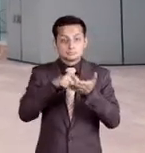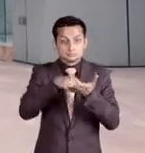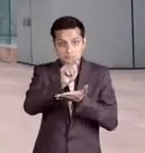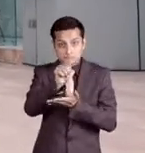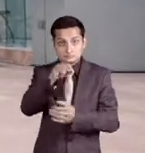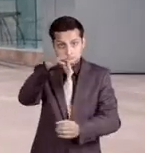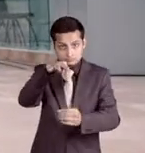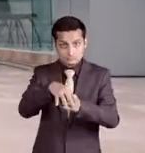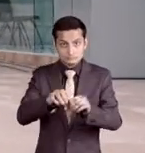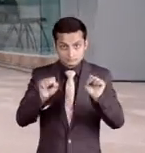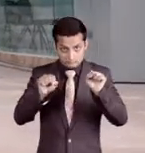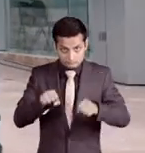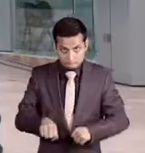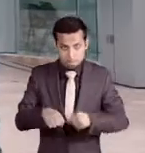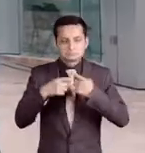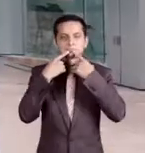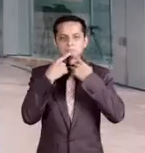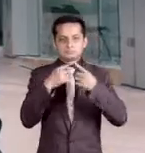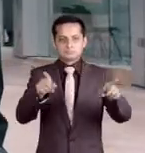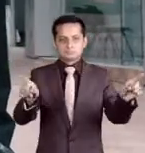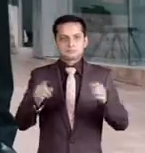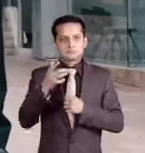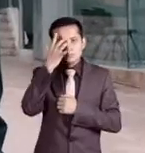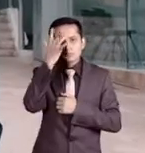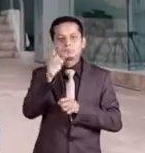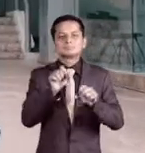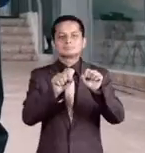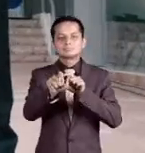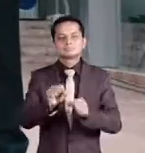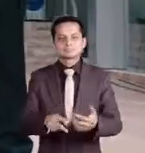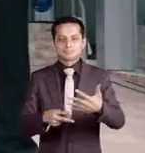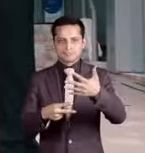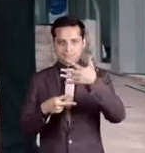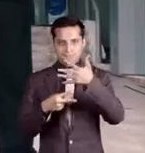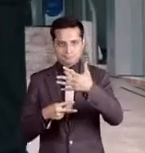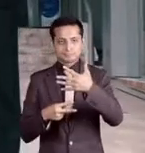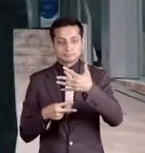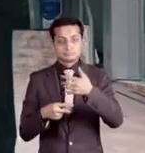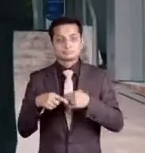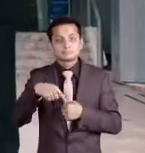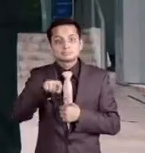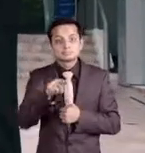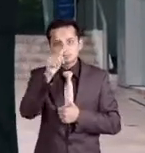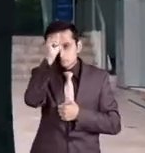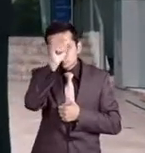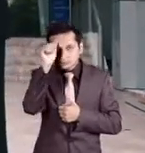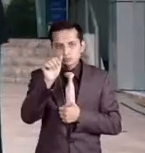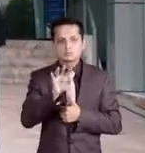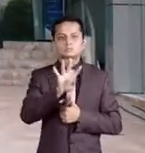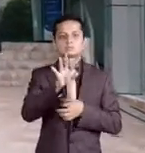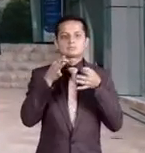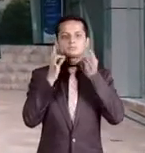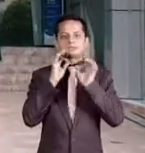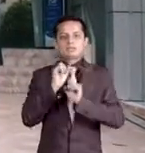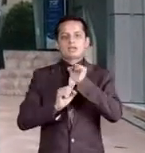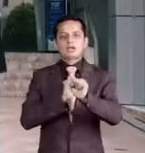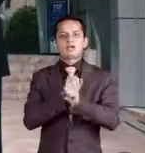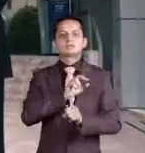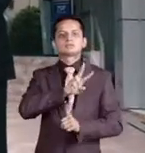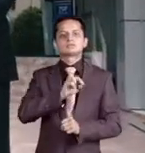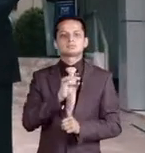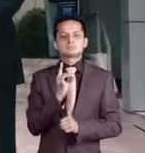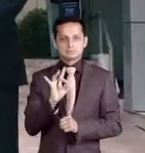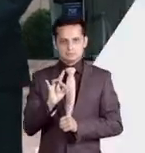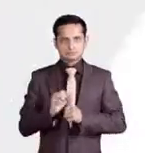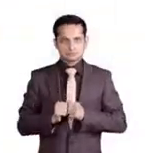ciudadanos habilitados para ejercer su derecho al sufragio en el referéndum y consulta popular para este domingo 4 de febrero